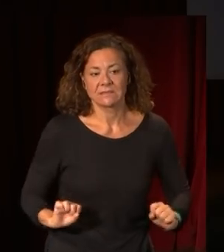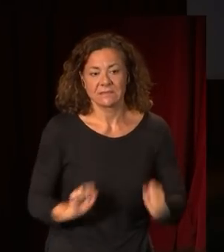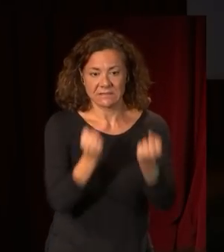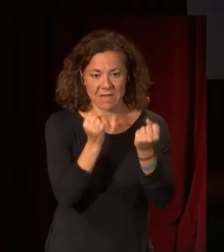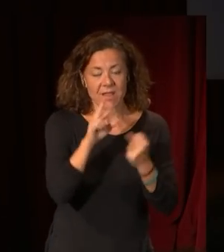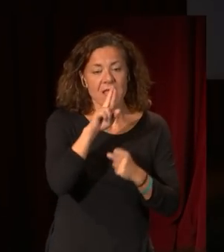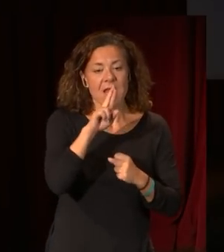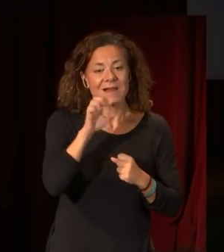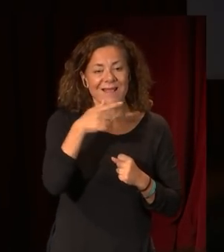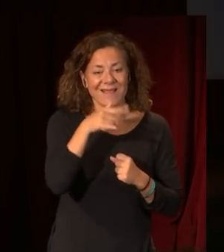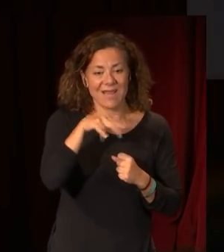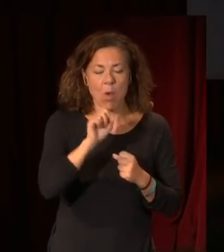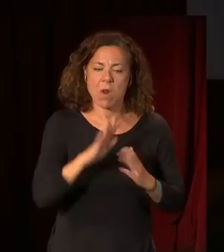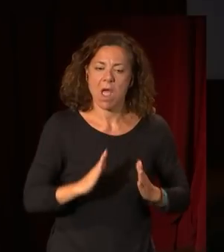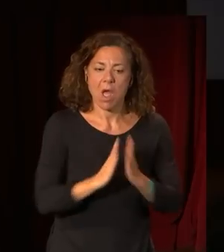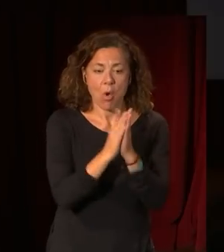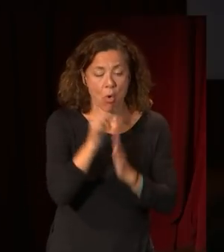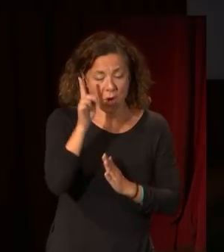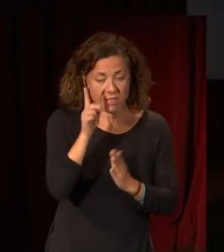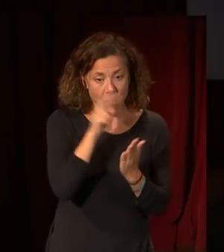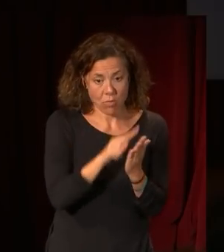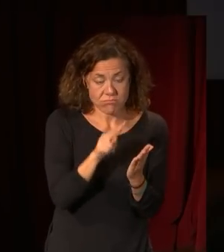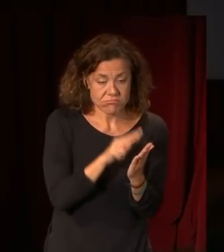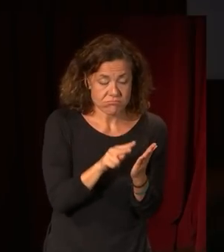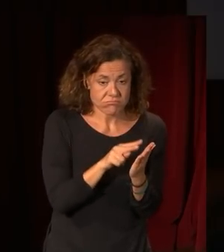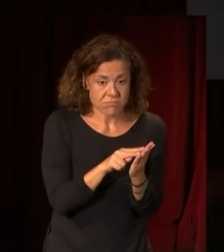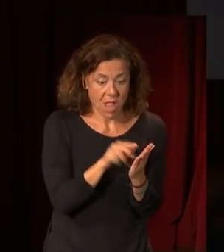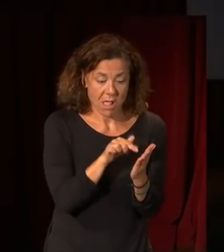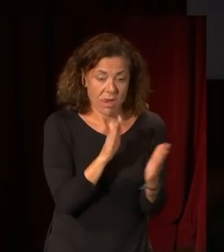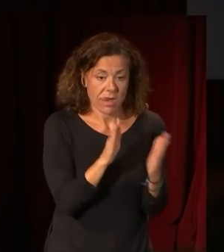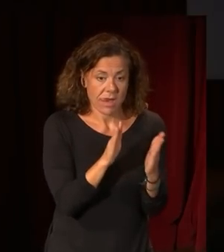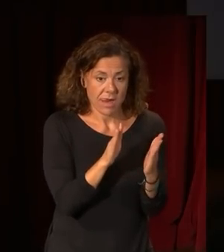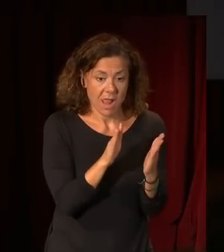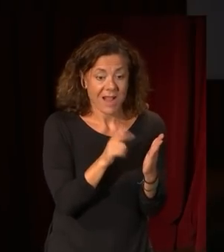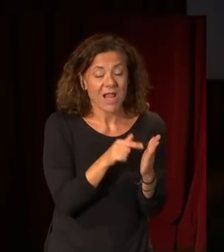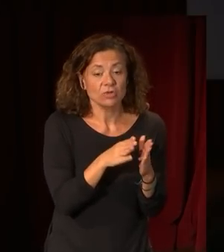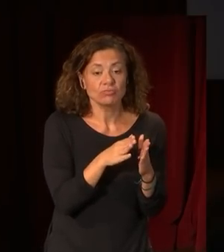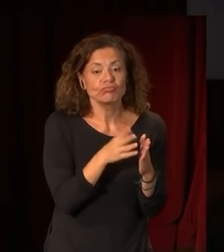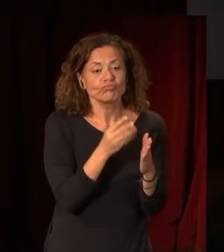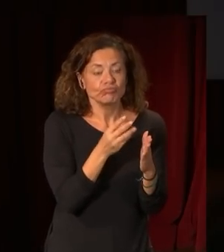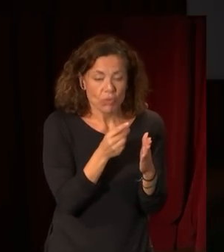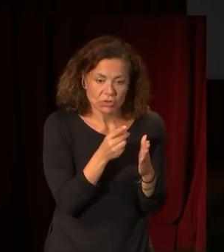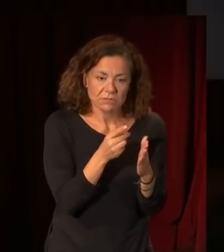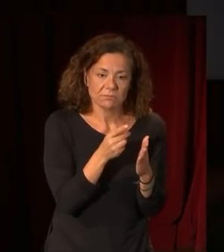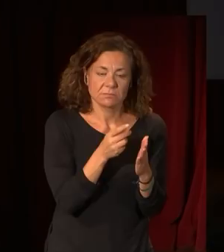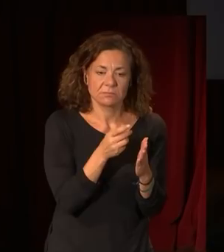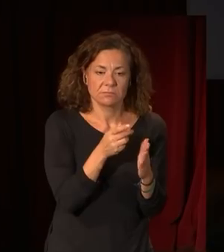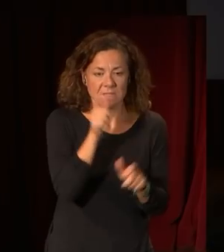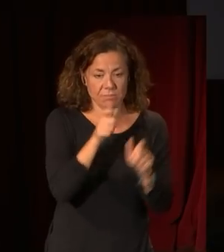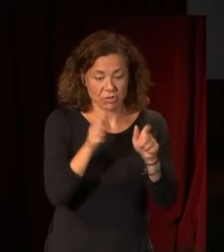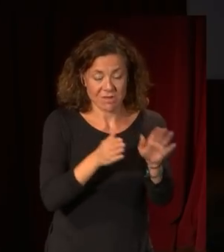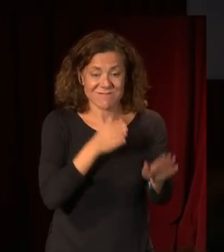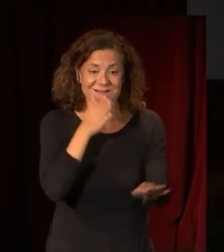regina esta oración mariana que era en la que recitaban muchos de los peregrinos que